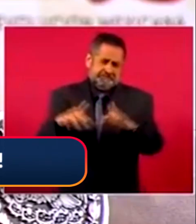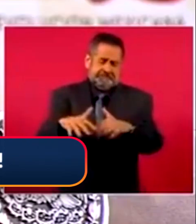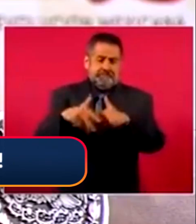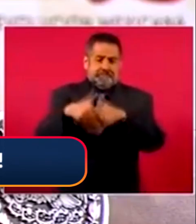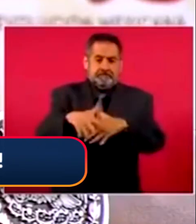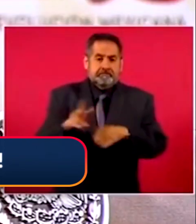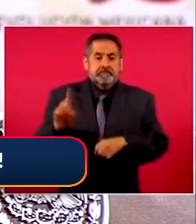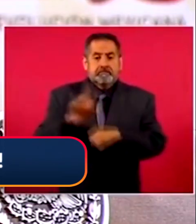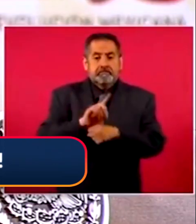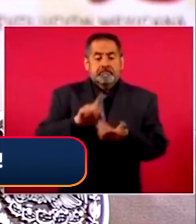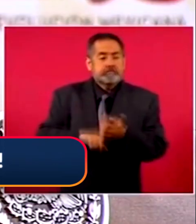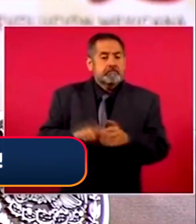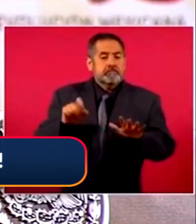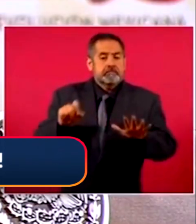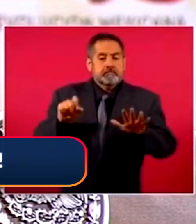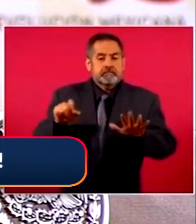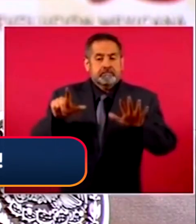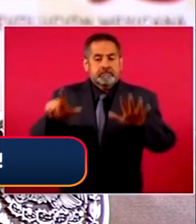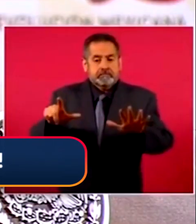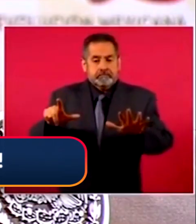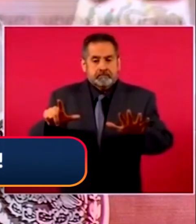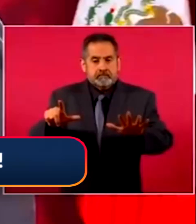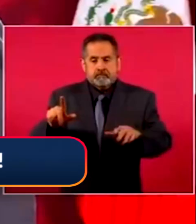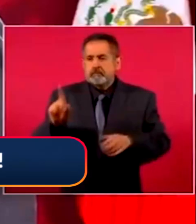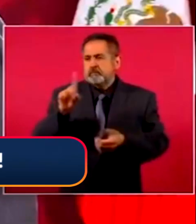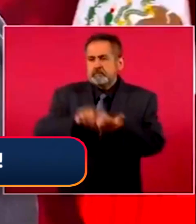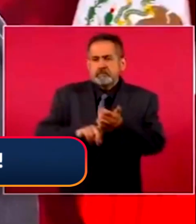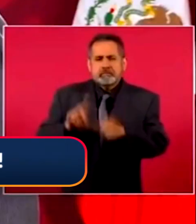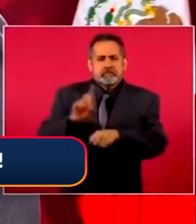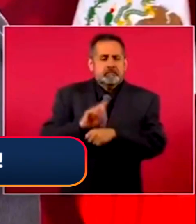el 27, un domingo,